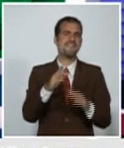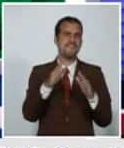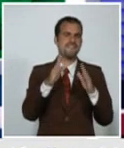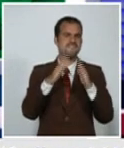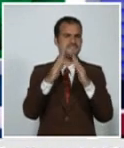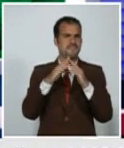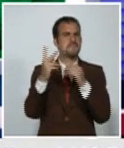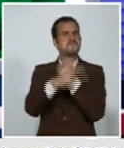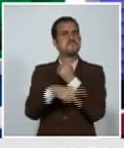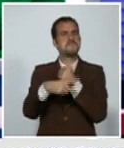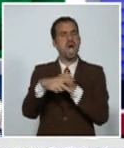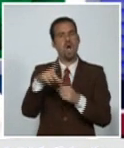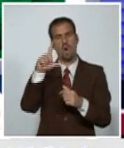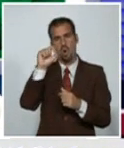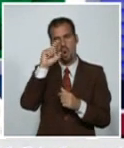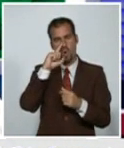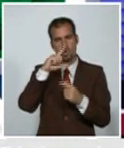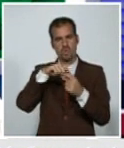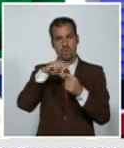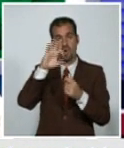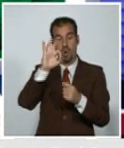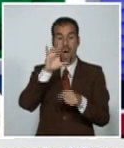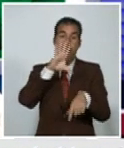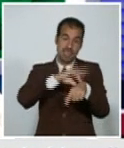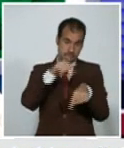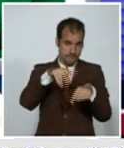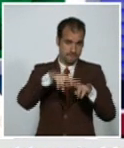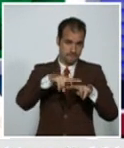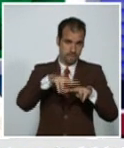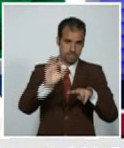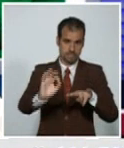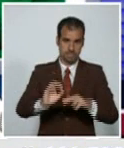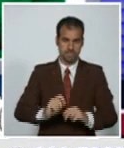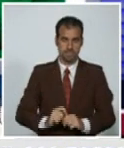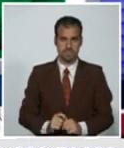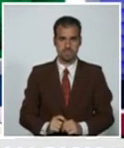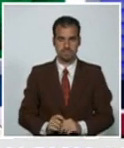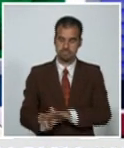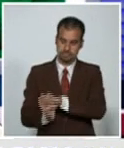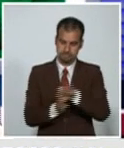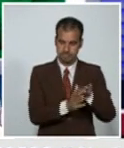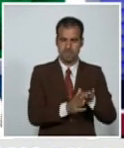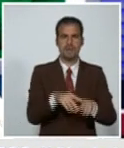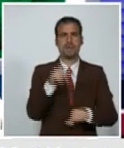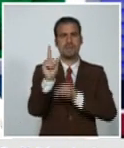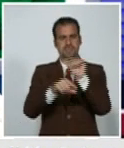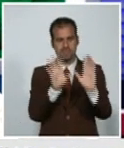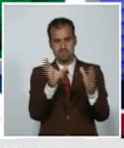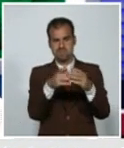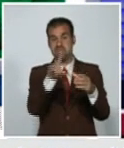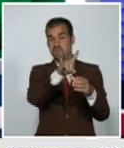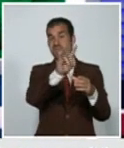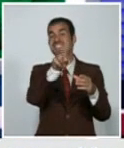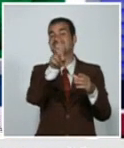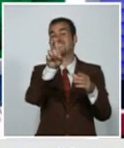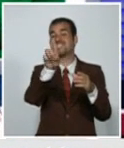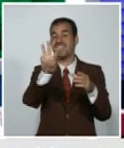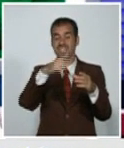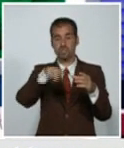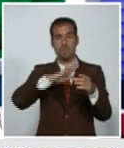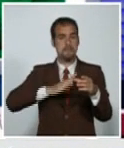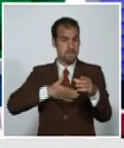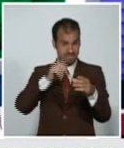Habana. Autóctonos, como ya había dicho, una cifra, la segunda más elevada que hemos